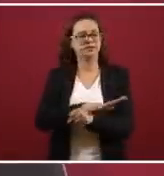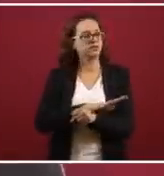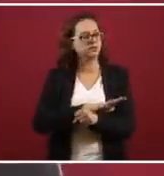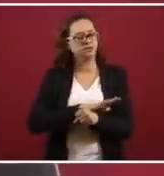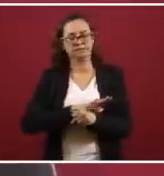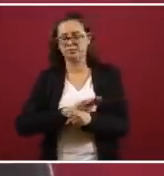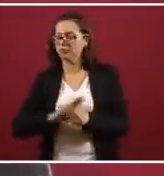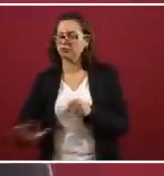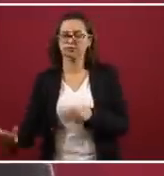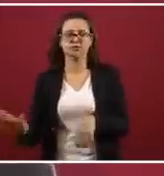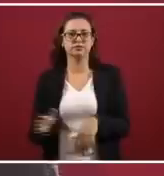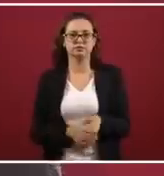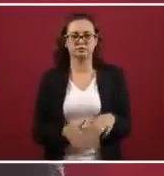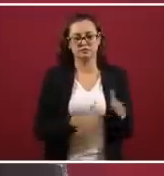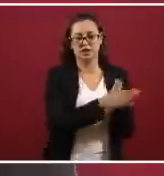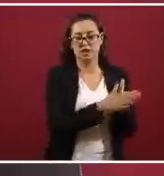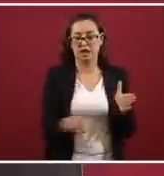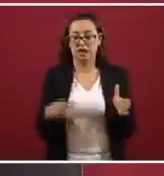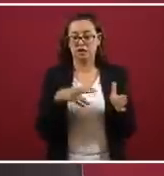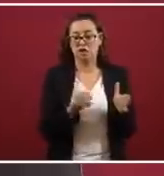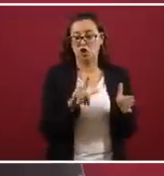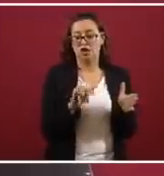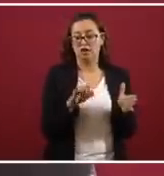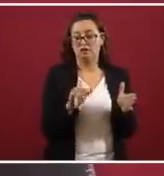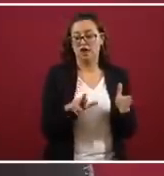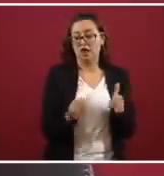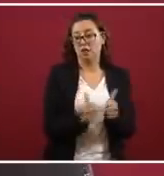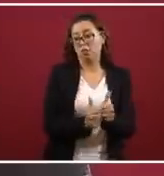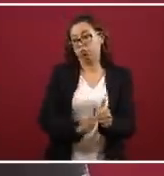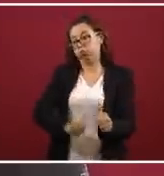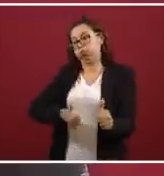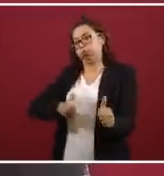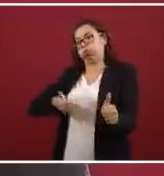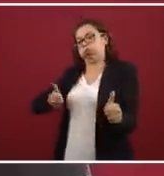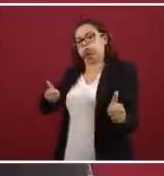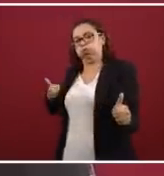neoliberal de un año para otro.